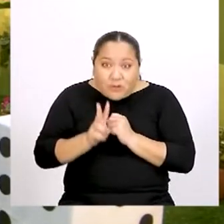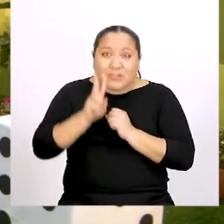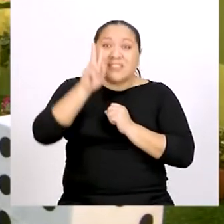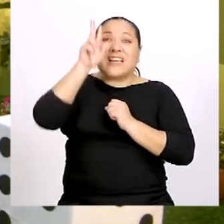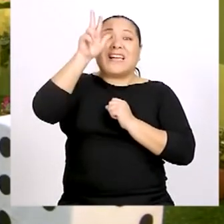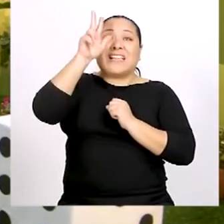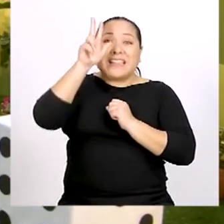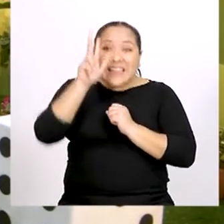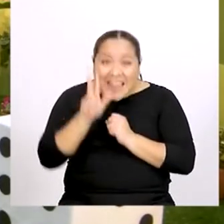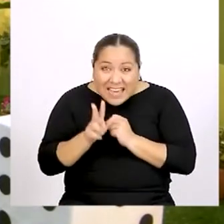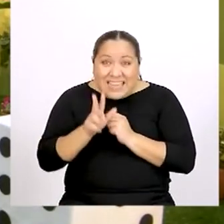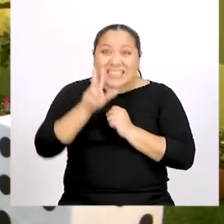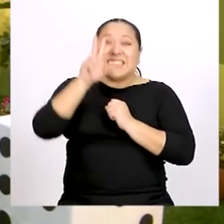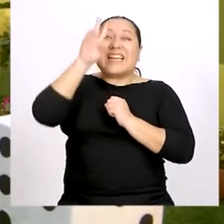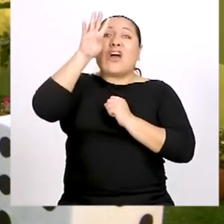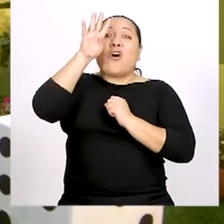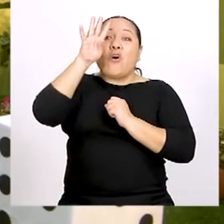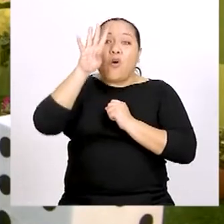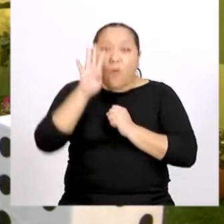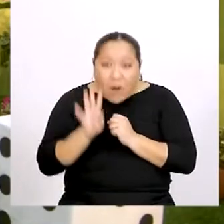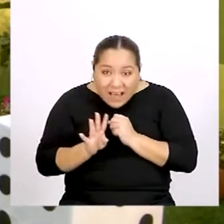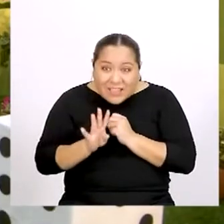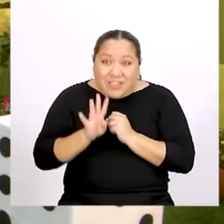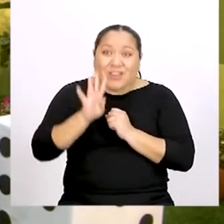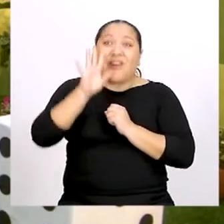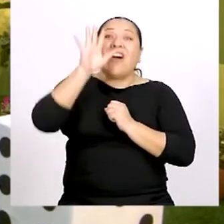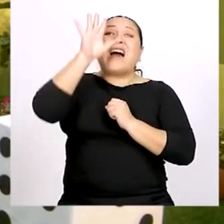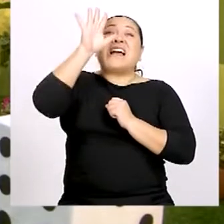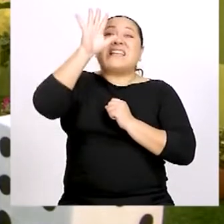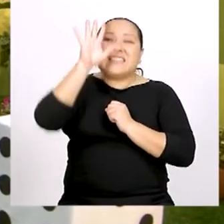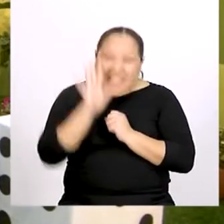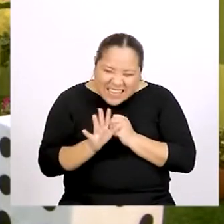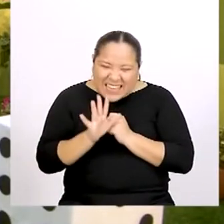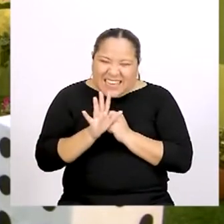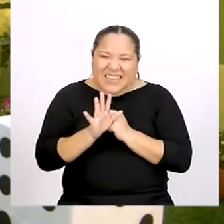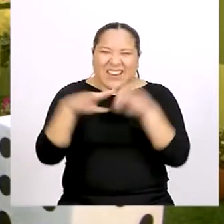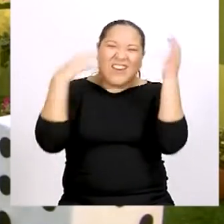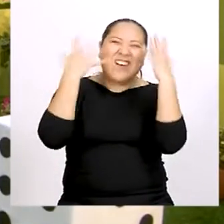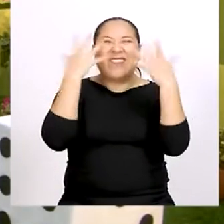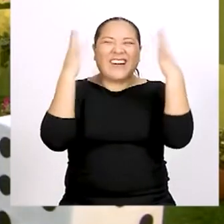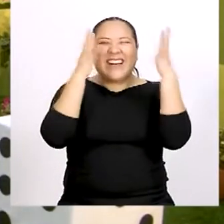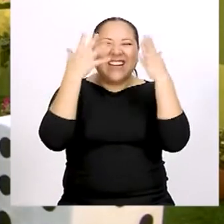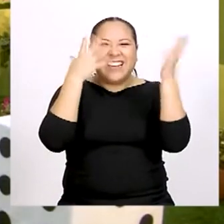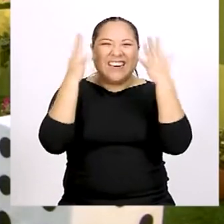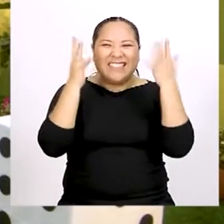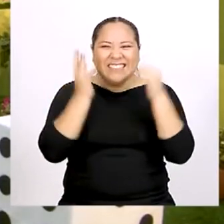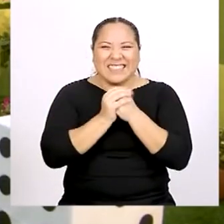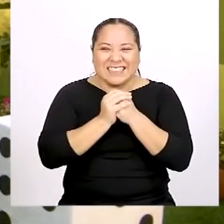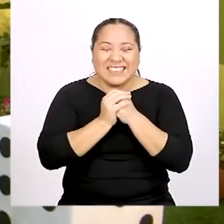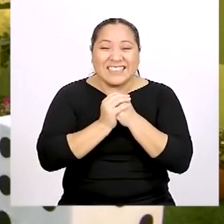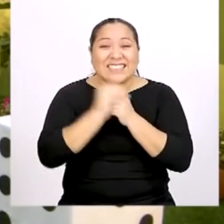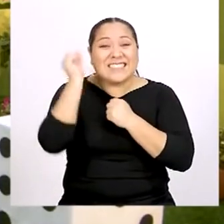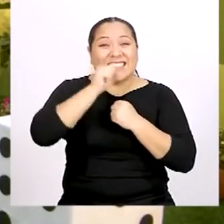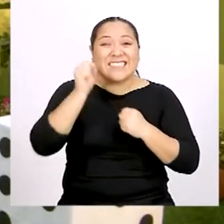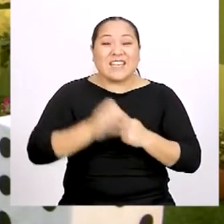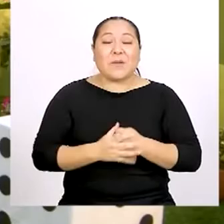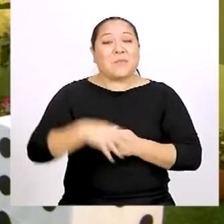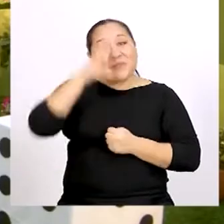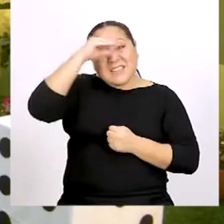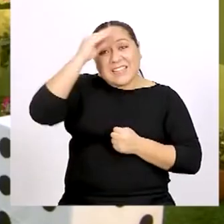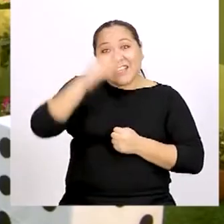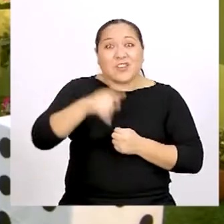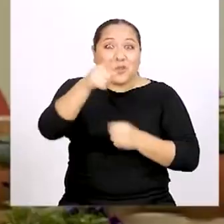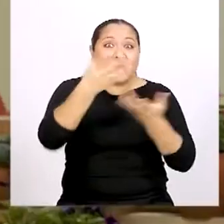¡uno, dos, tres, cuatro y cinco!